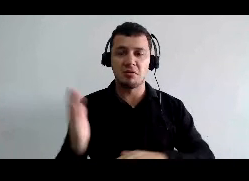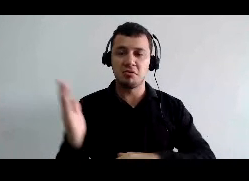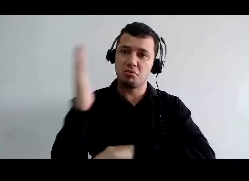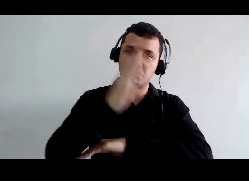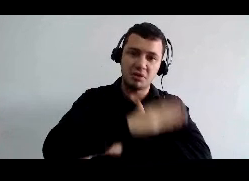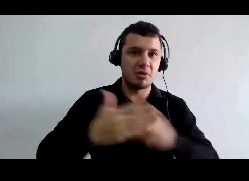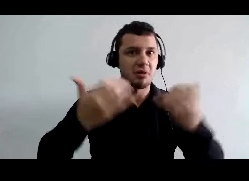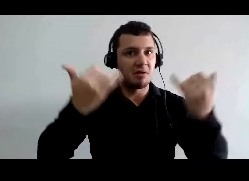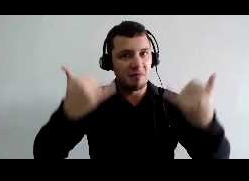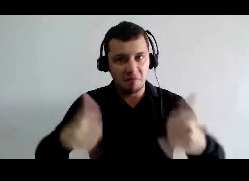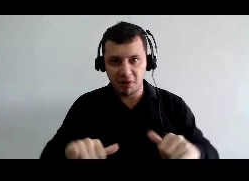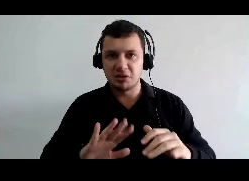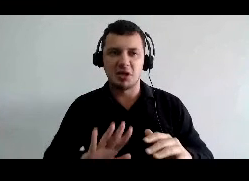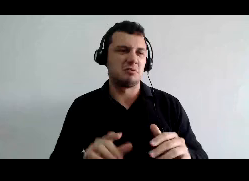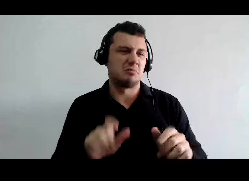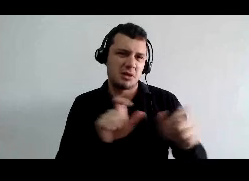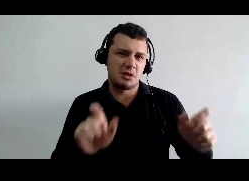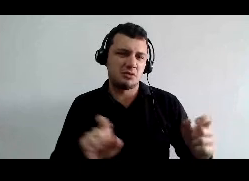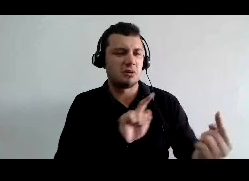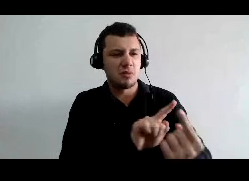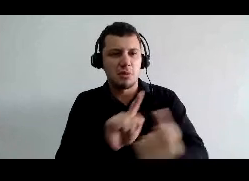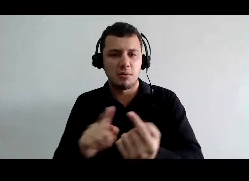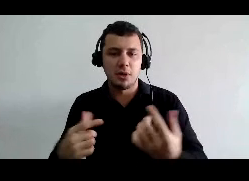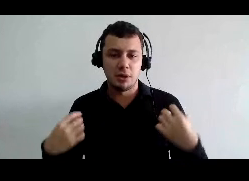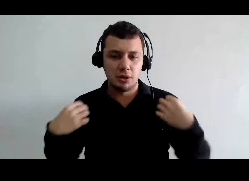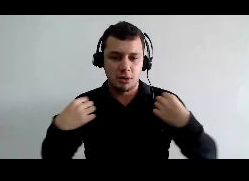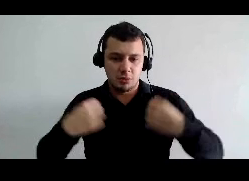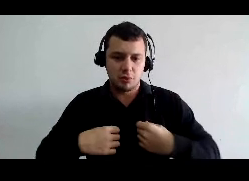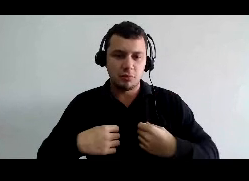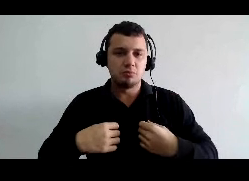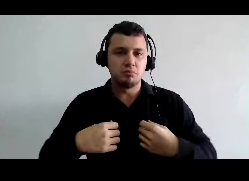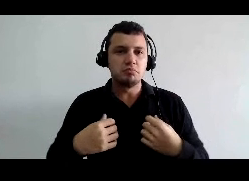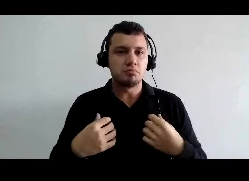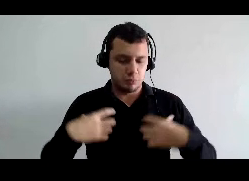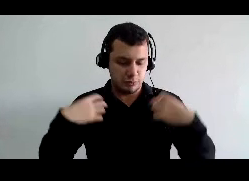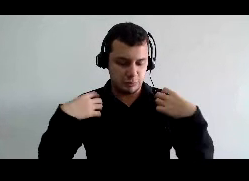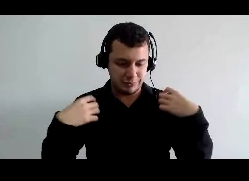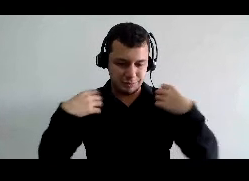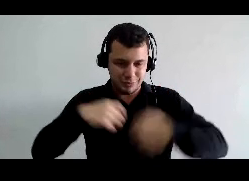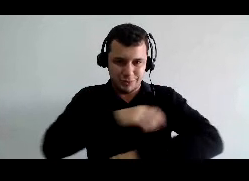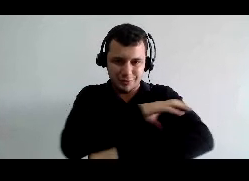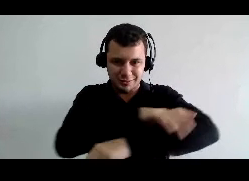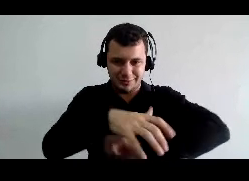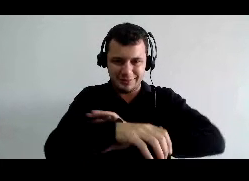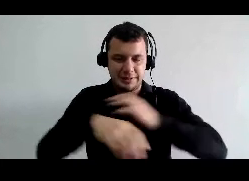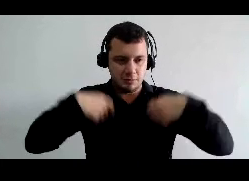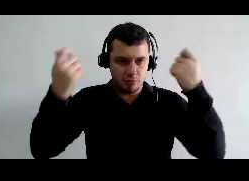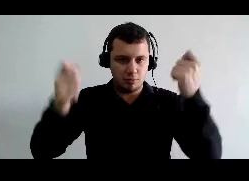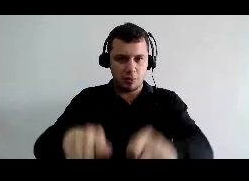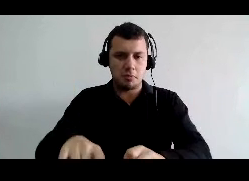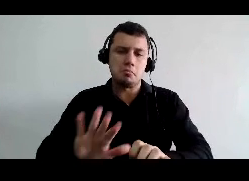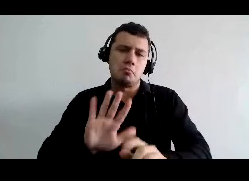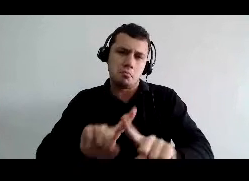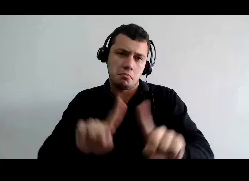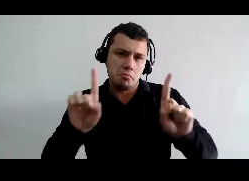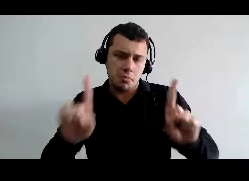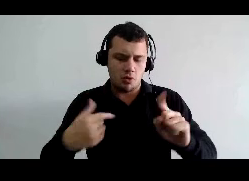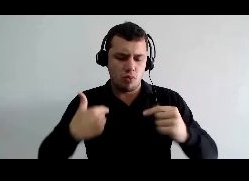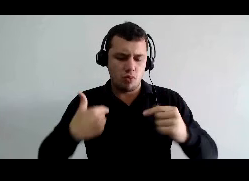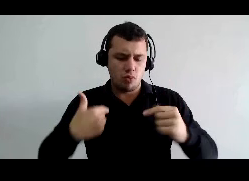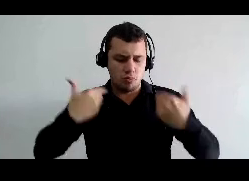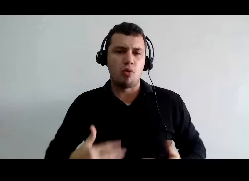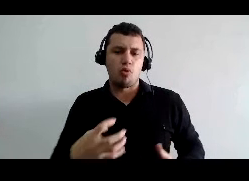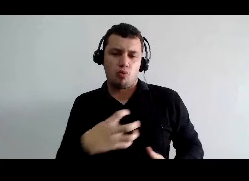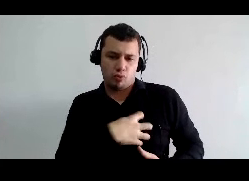atendí varios pacientes, me quedaba bastante fluido, pero me quedé con mi uniforme con el que estaba atendiendo. Pero al final del turno me debo retirar ese uniforme con